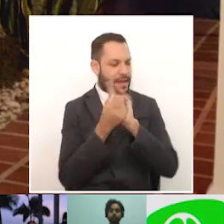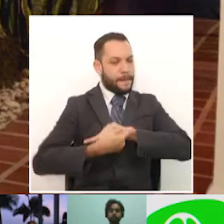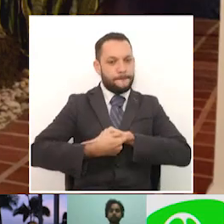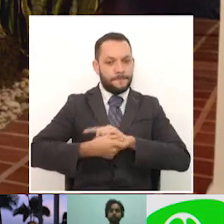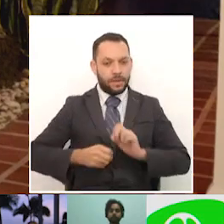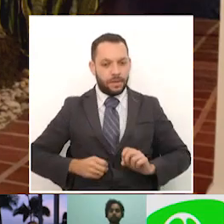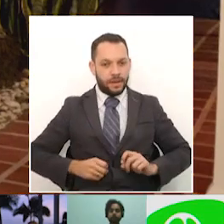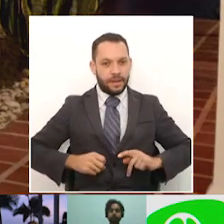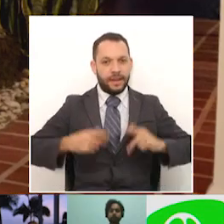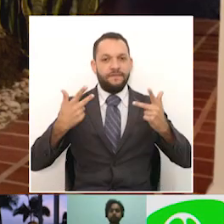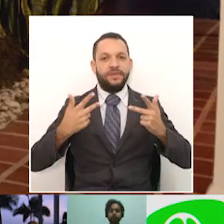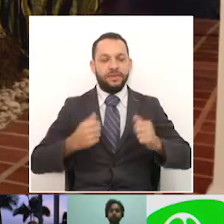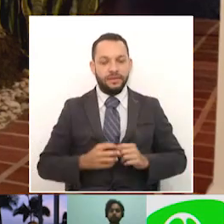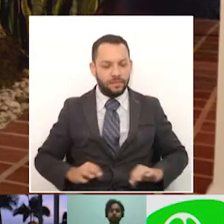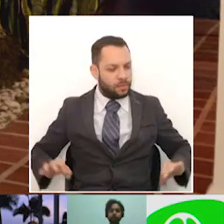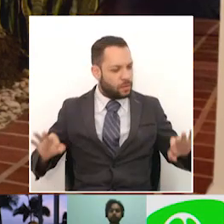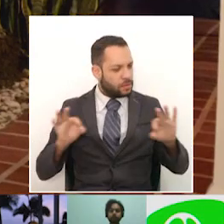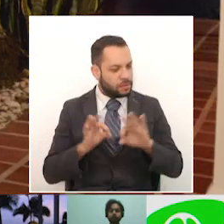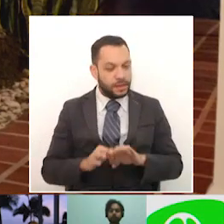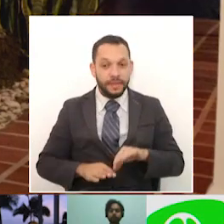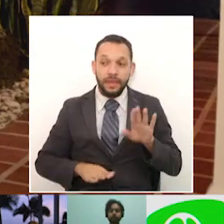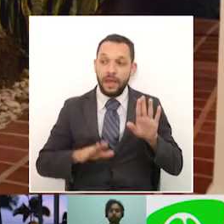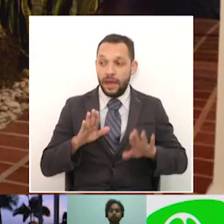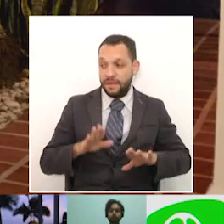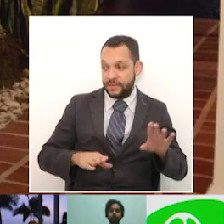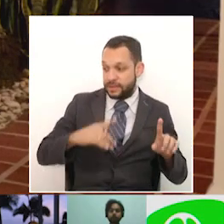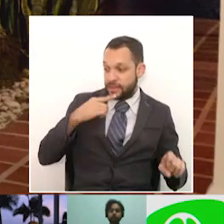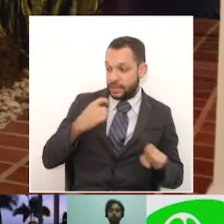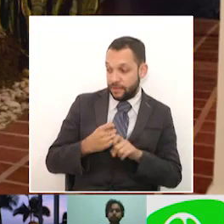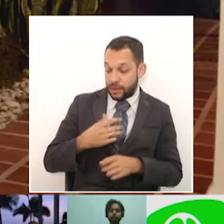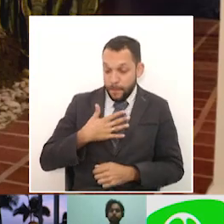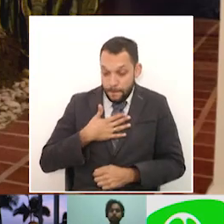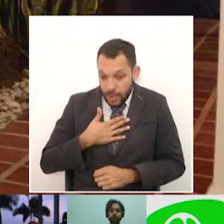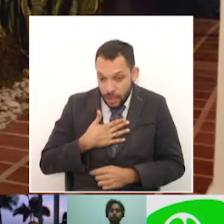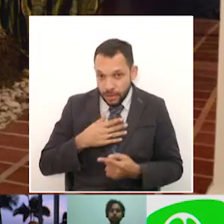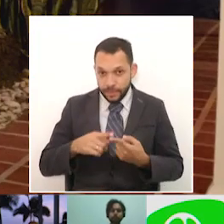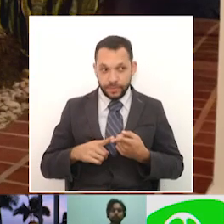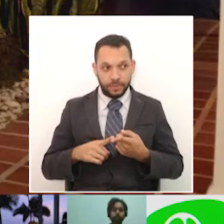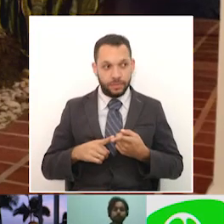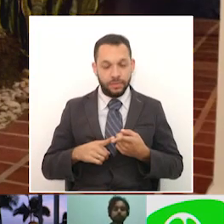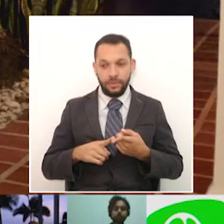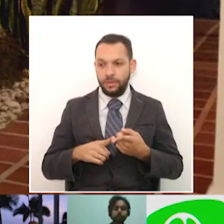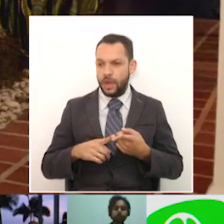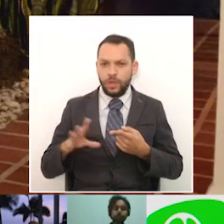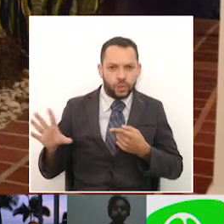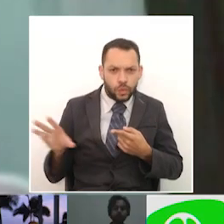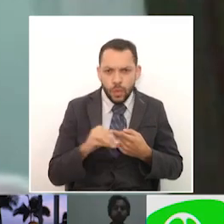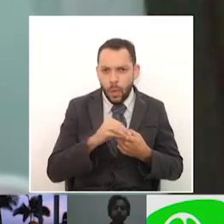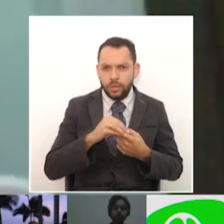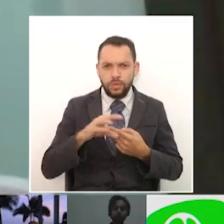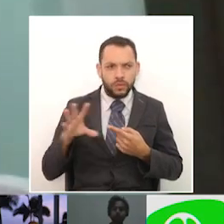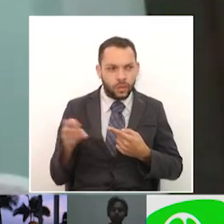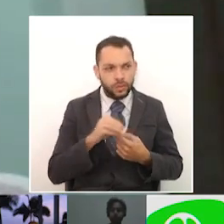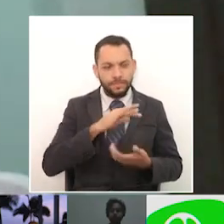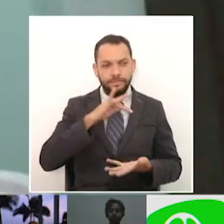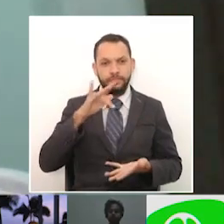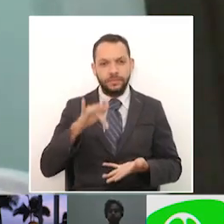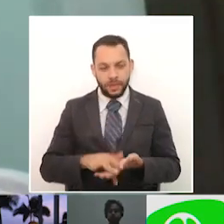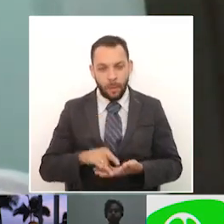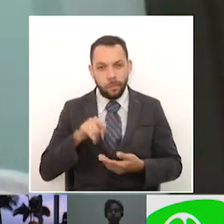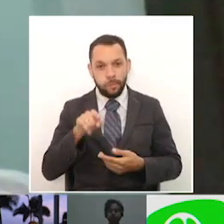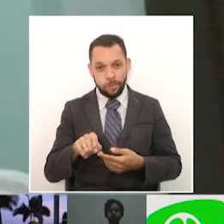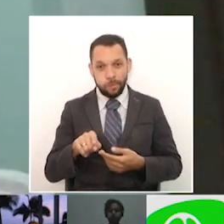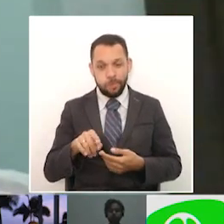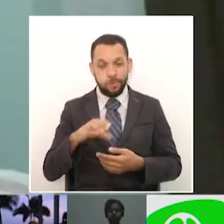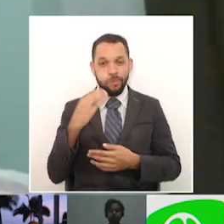vida. Fue muy difícil para mí, para Juliana, para todo el equipo desde